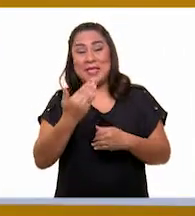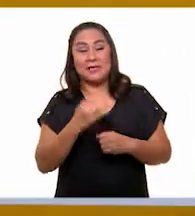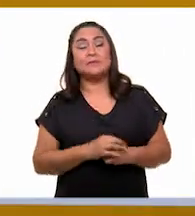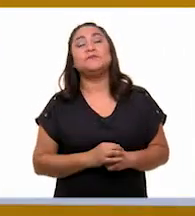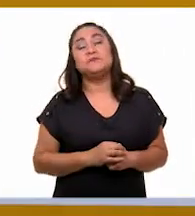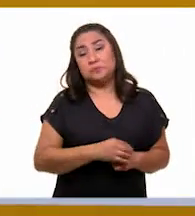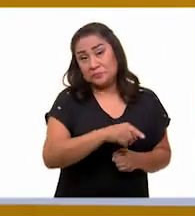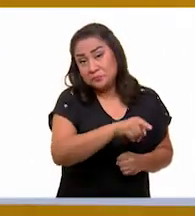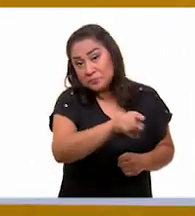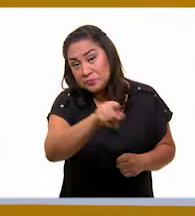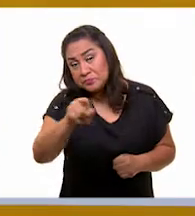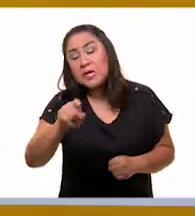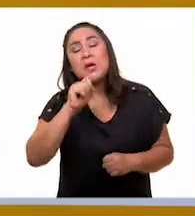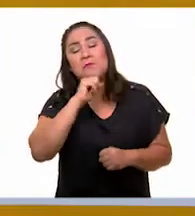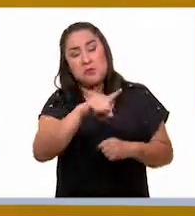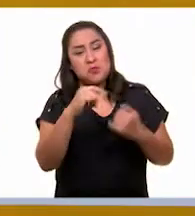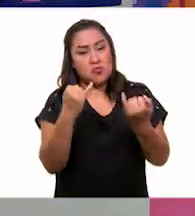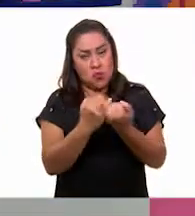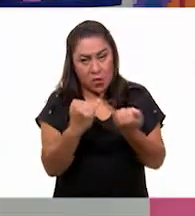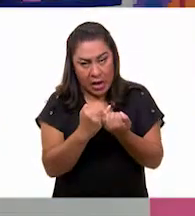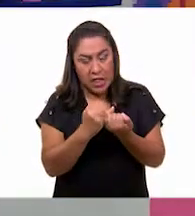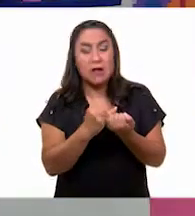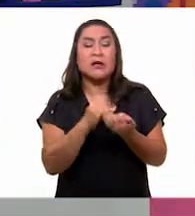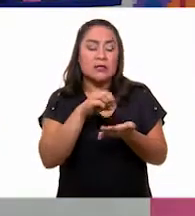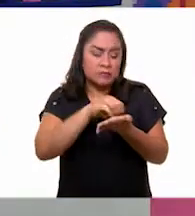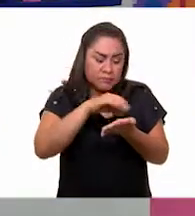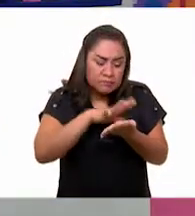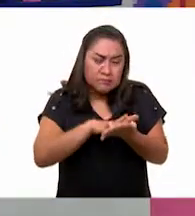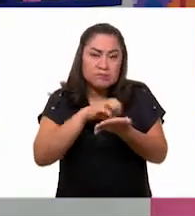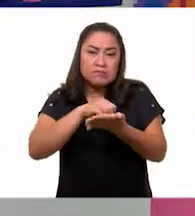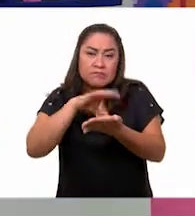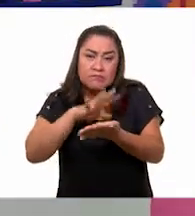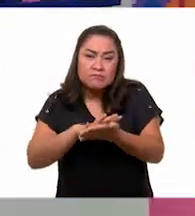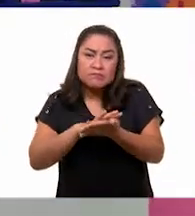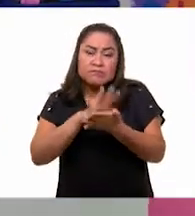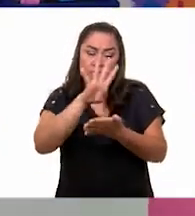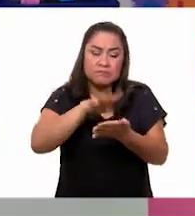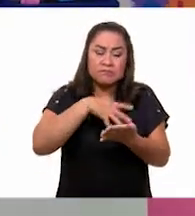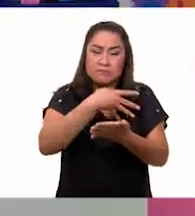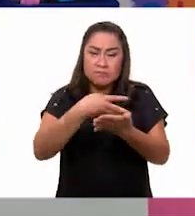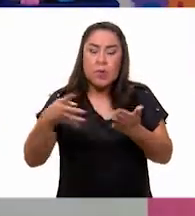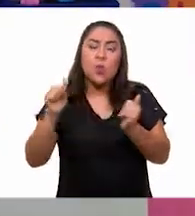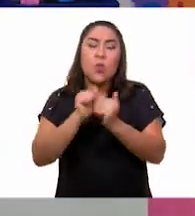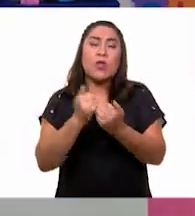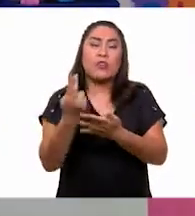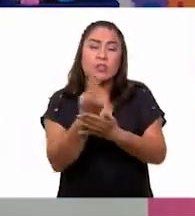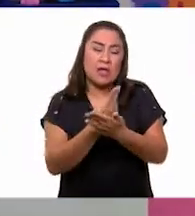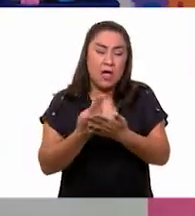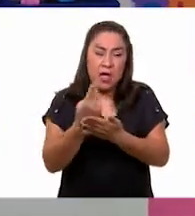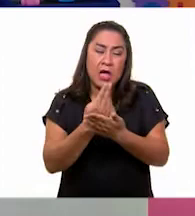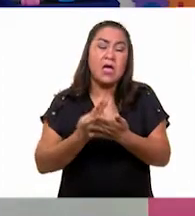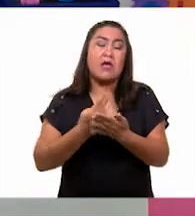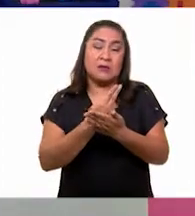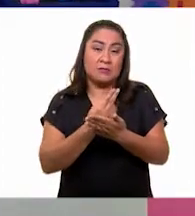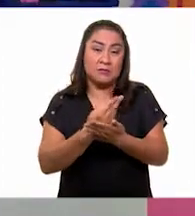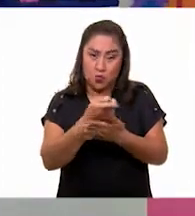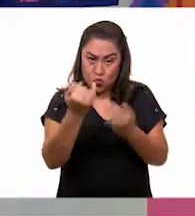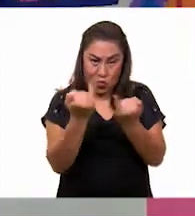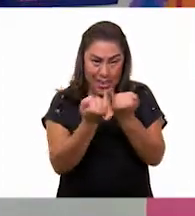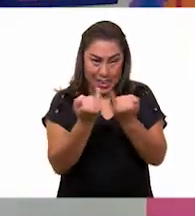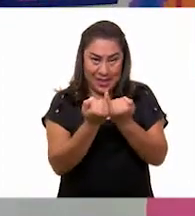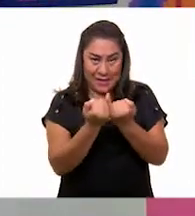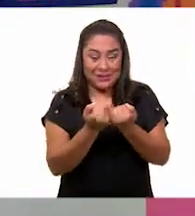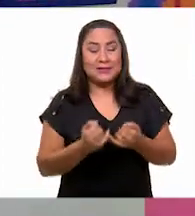en casa también vayan registrando esta tablita y vayan haciendo sus dibujos para que también hagan sus anotaciones.